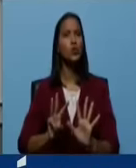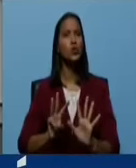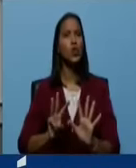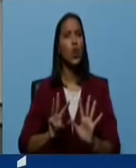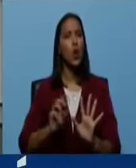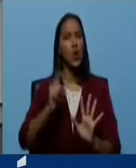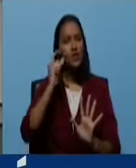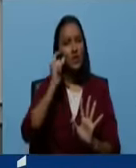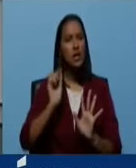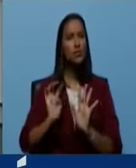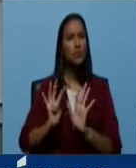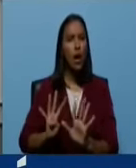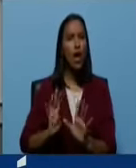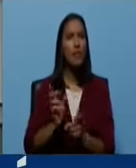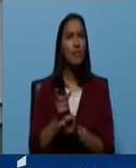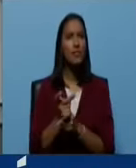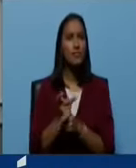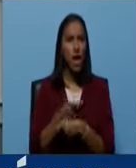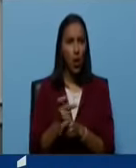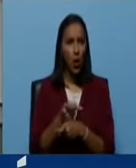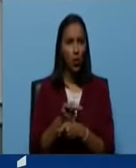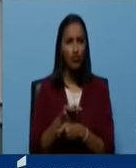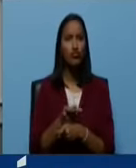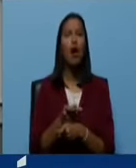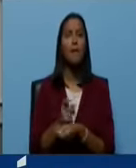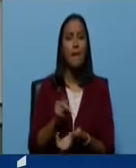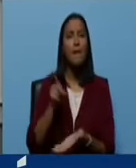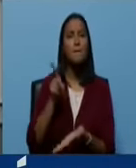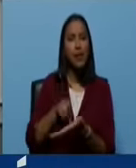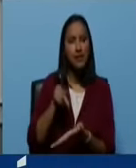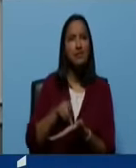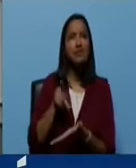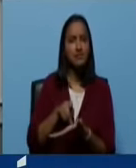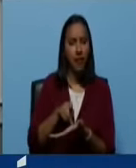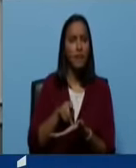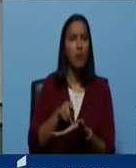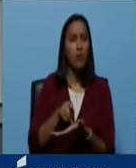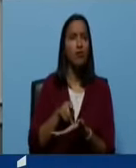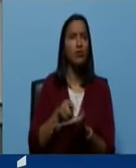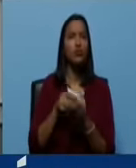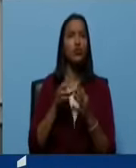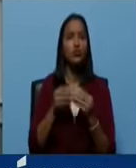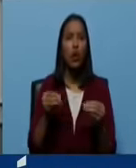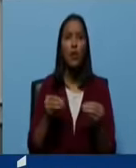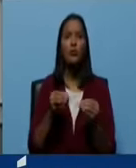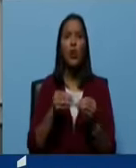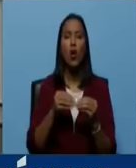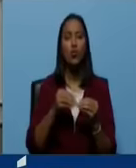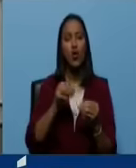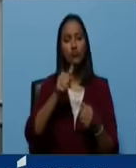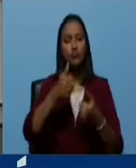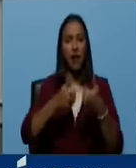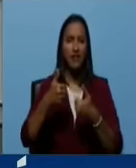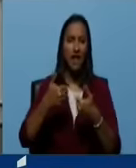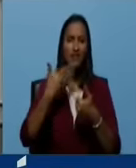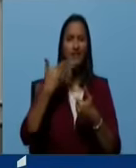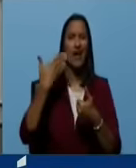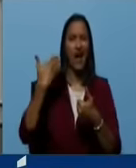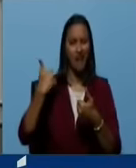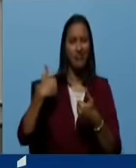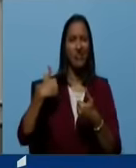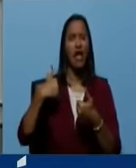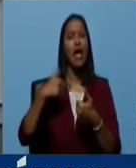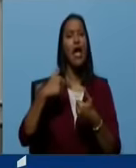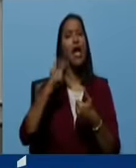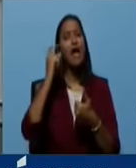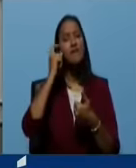donde asistieron los excandidatos que hicieron vida en la contienda del pasado 28 de julio, salvo